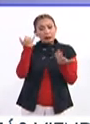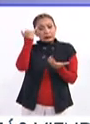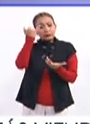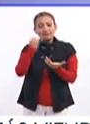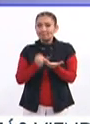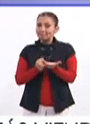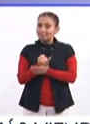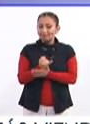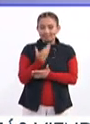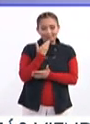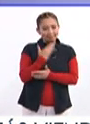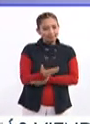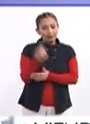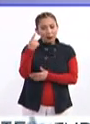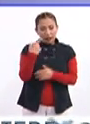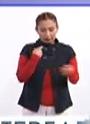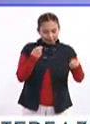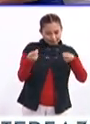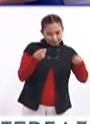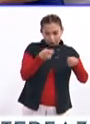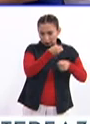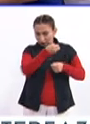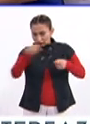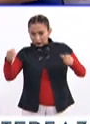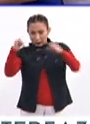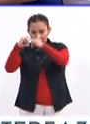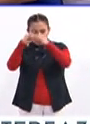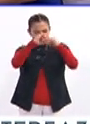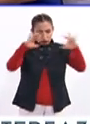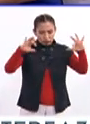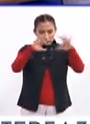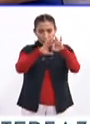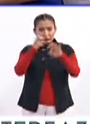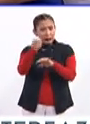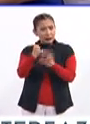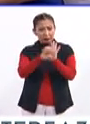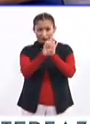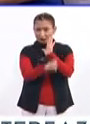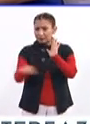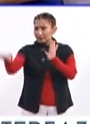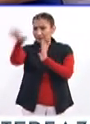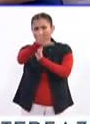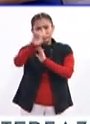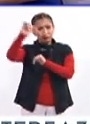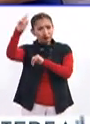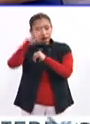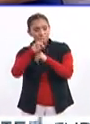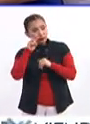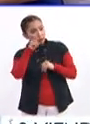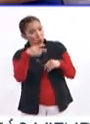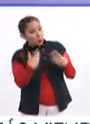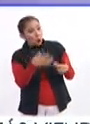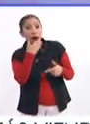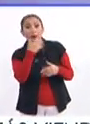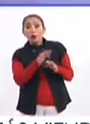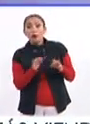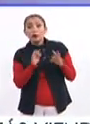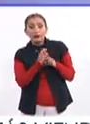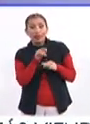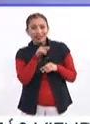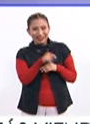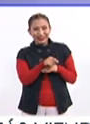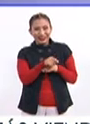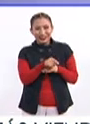apuesta en un mecanismo de coordinación interinstitucional. Claro. Creo que esto es un ejemplo para el resto de los países. Es muy